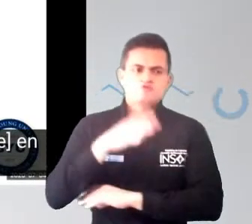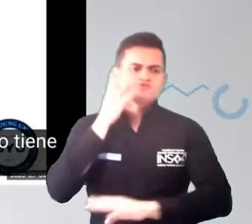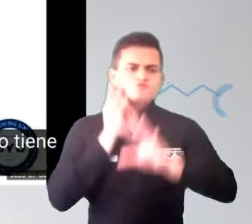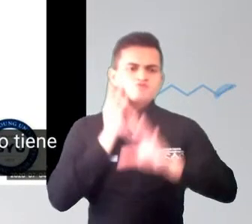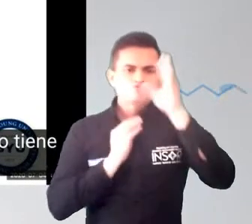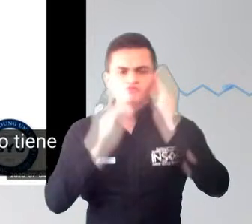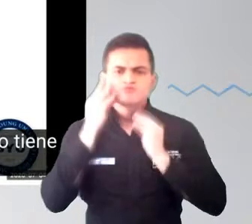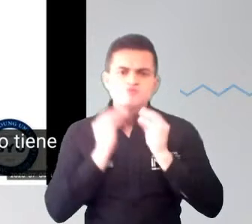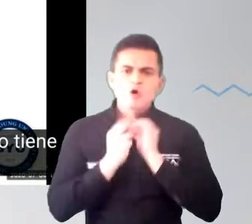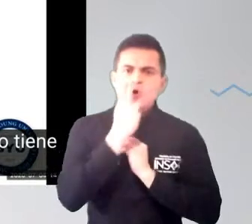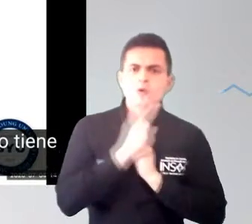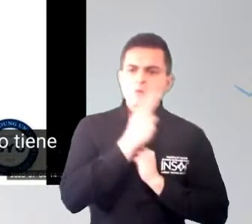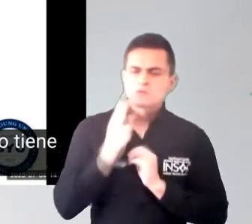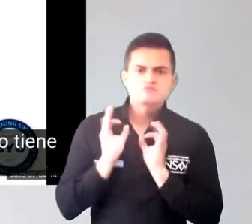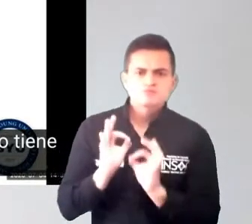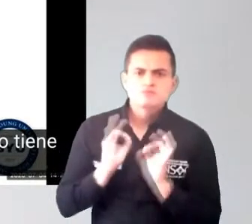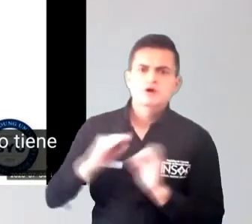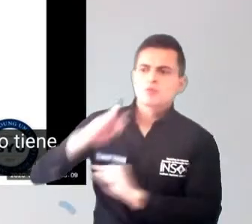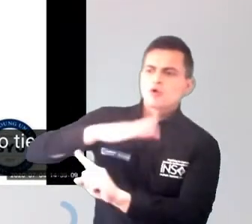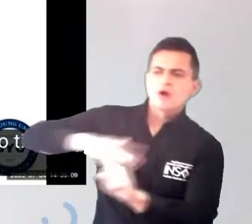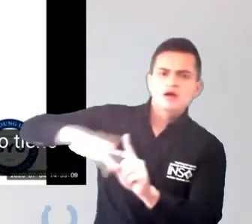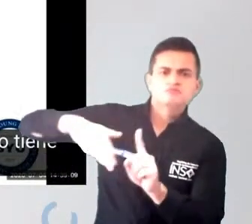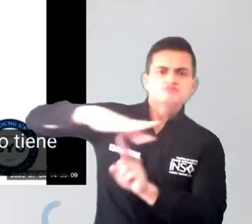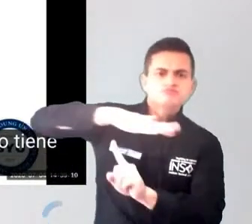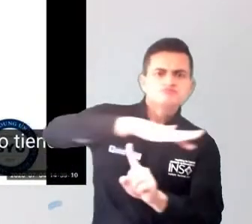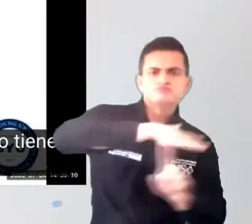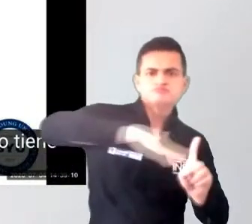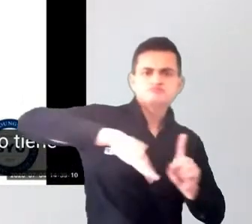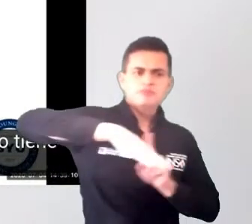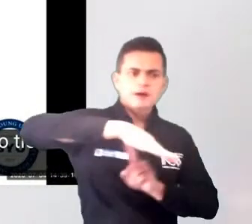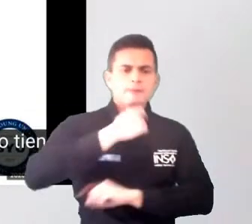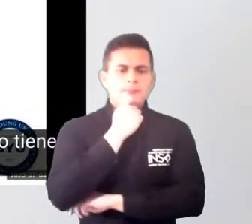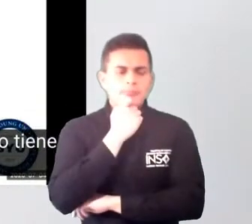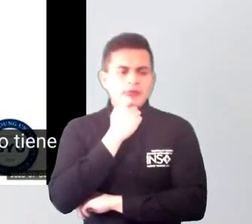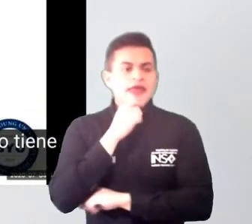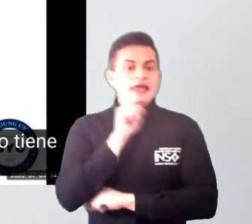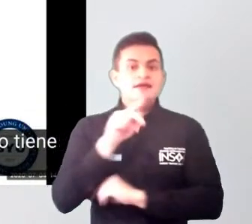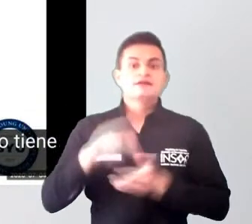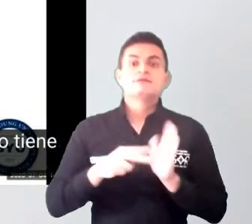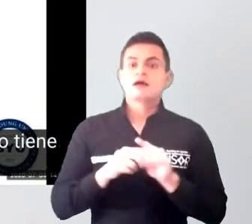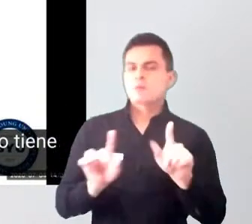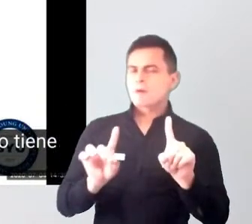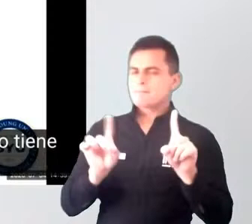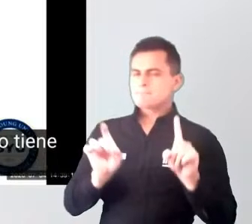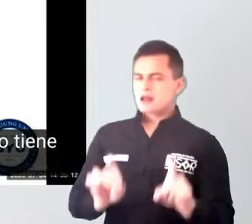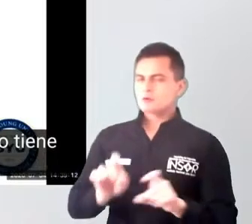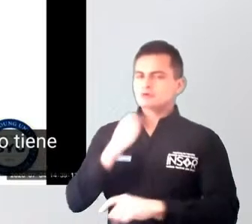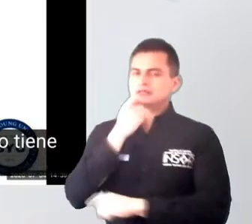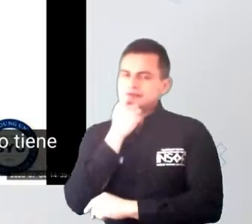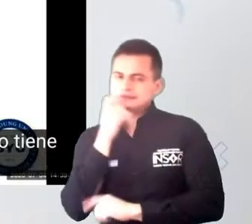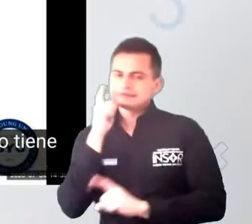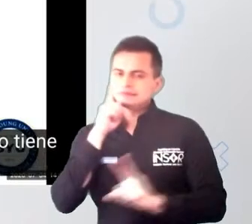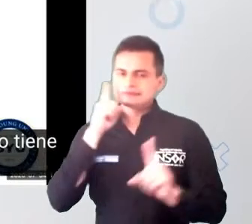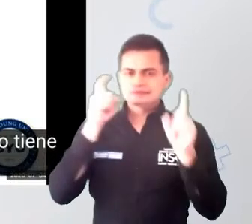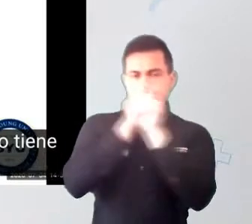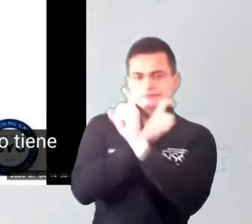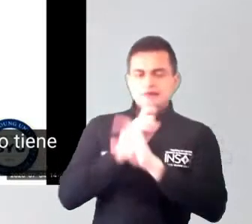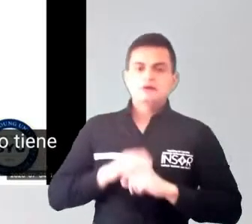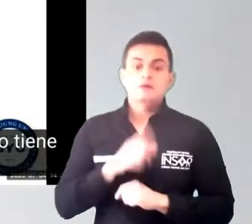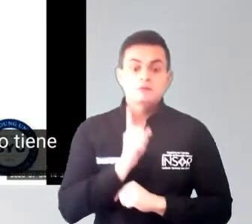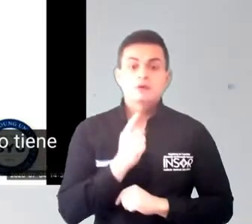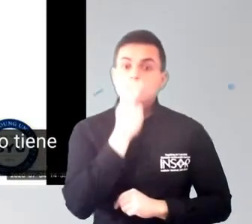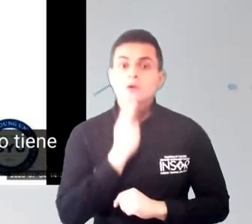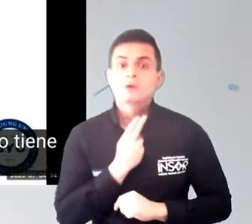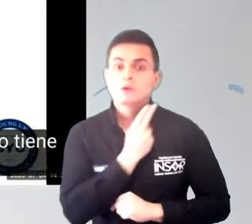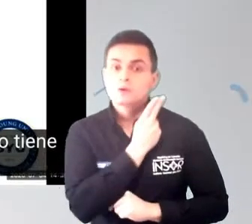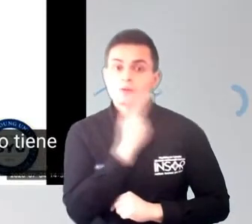en diferentes entornos. Esta fue una pregunta capciosa porque el compromiso, en última instancia, no